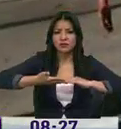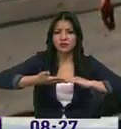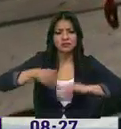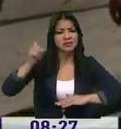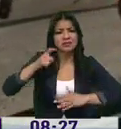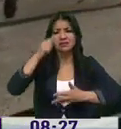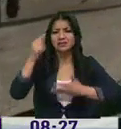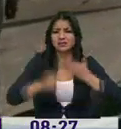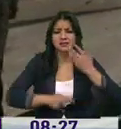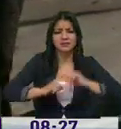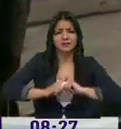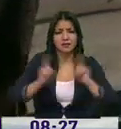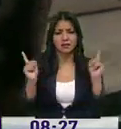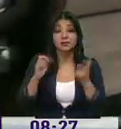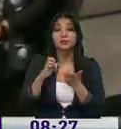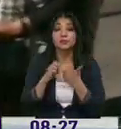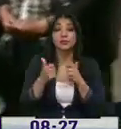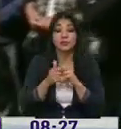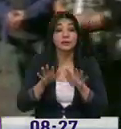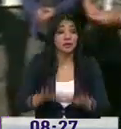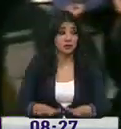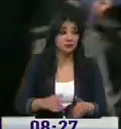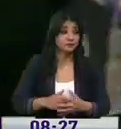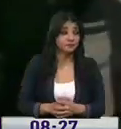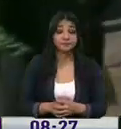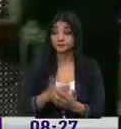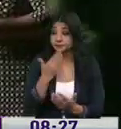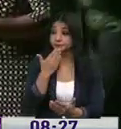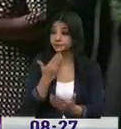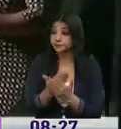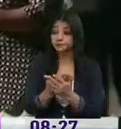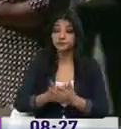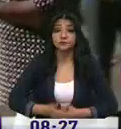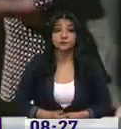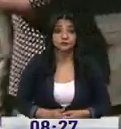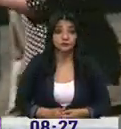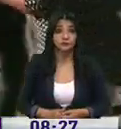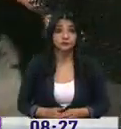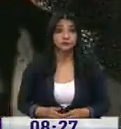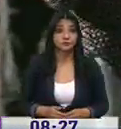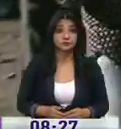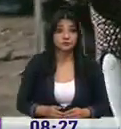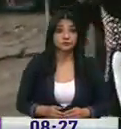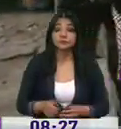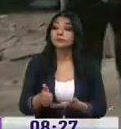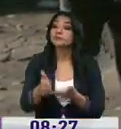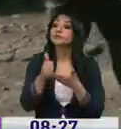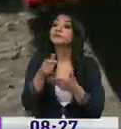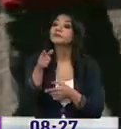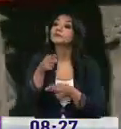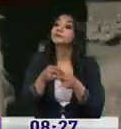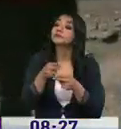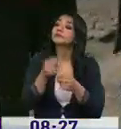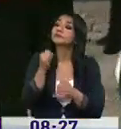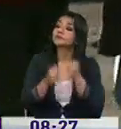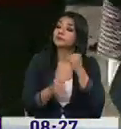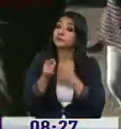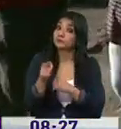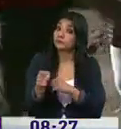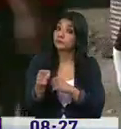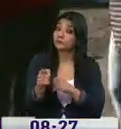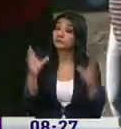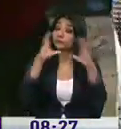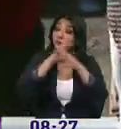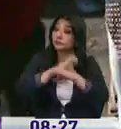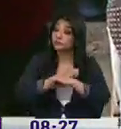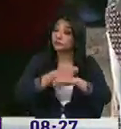necesidades y nuestros problemas aquí en la comunidad. Perfecto, muchísimas gracias, vecina. Ayúdeme también con su nombre y apellido. Ustedes entonces en la noche ya no